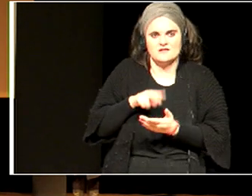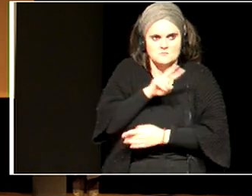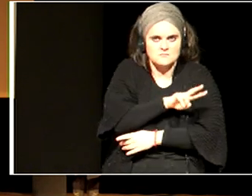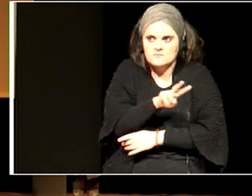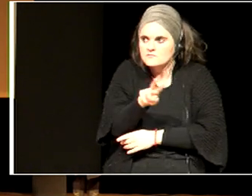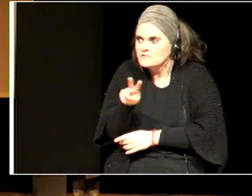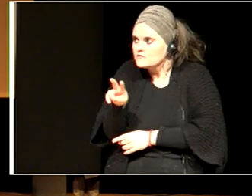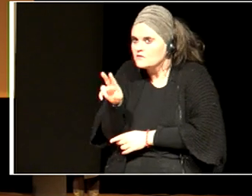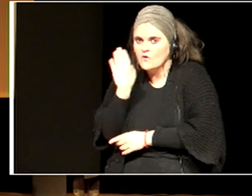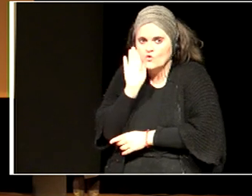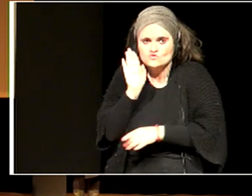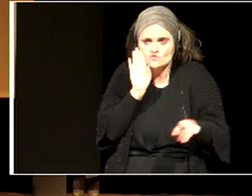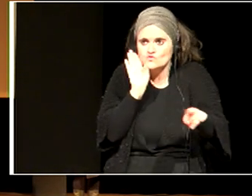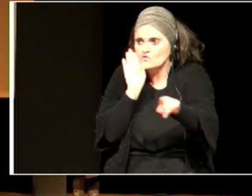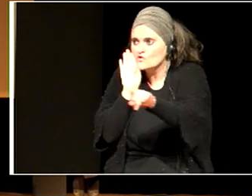todo